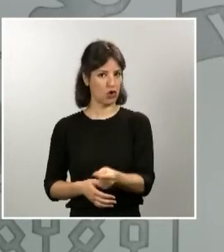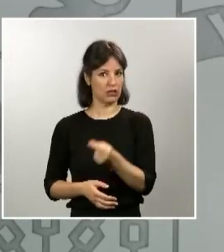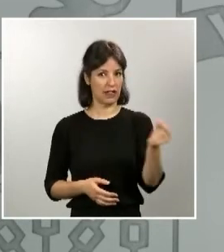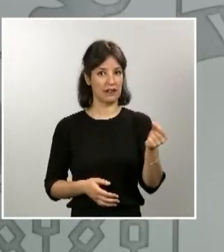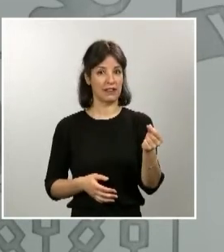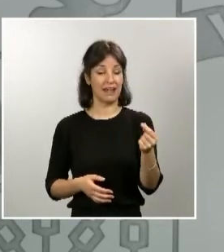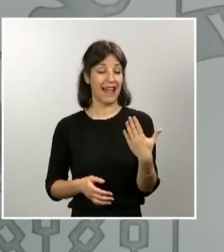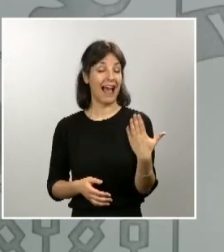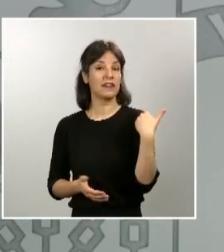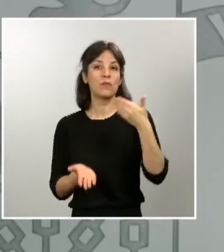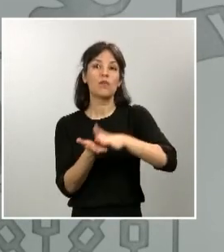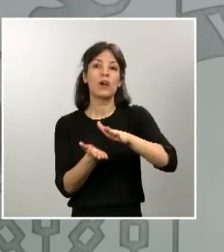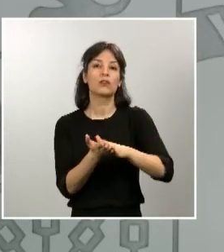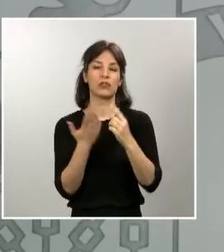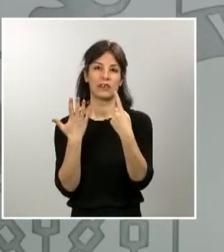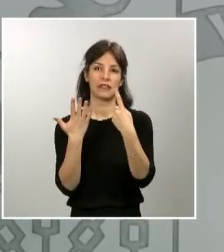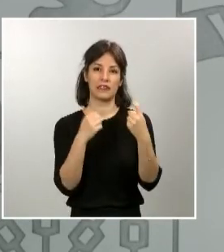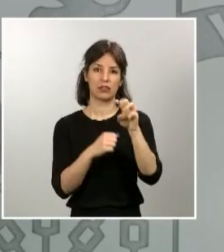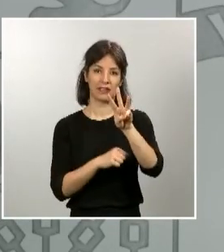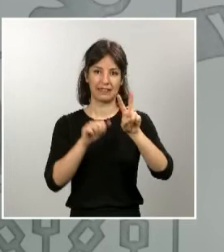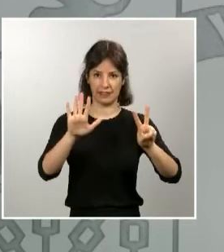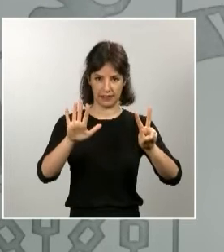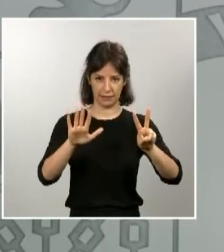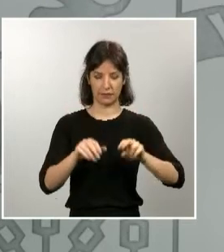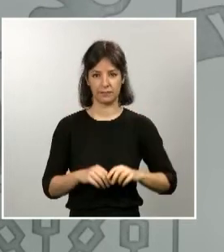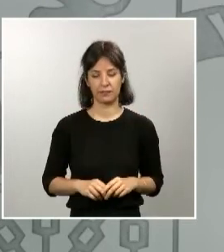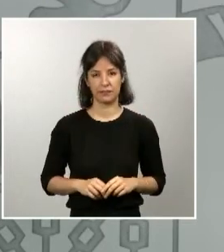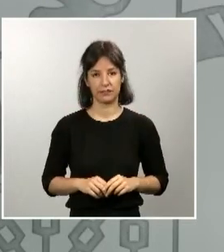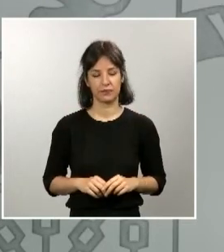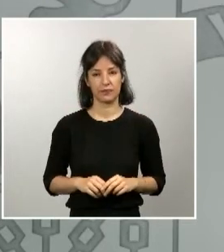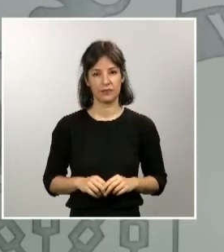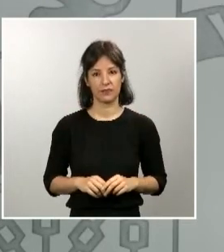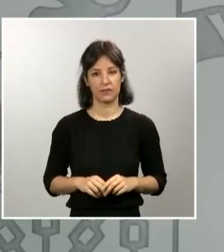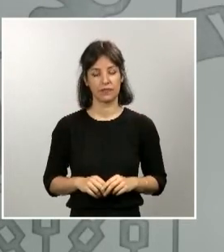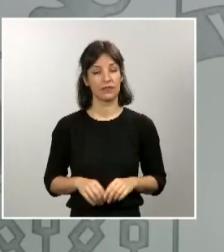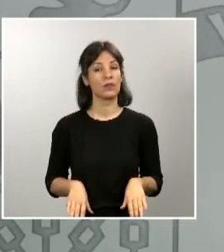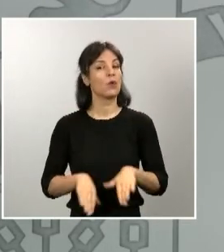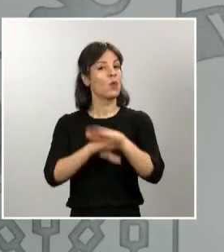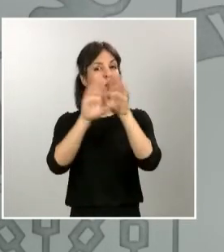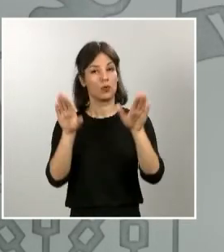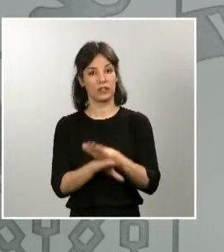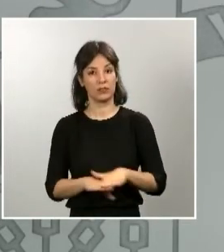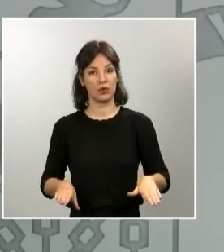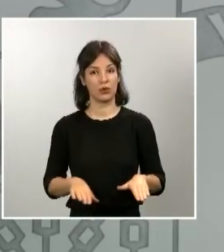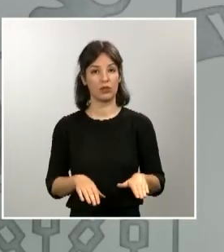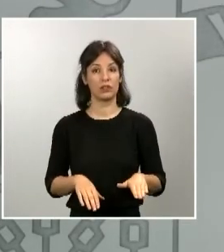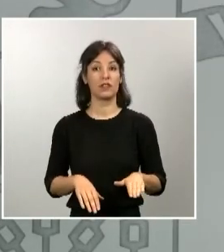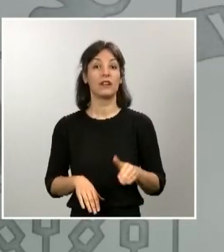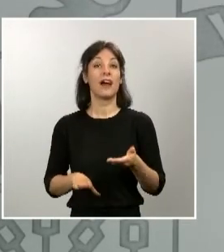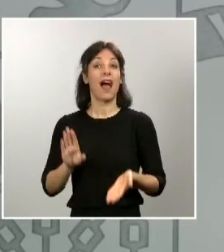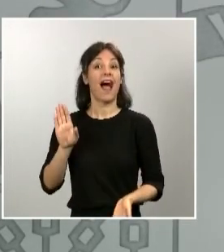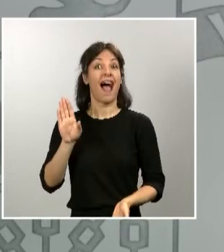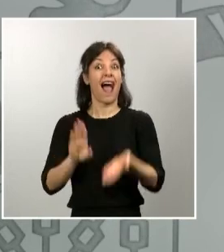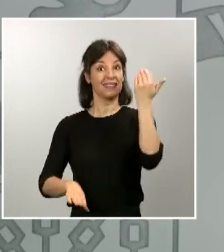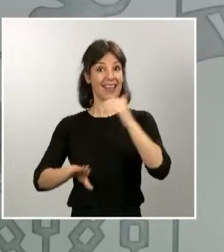ayer fueron 637 y por último es decir que más de 40 mil personas han sido ya dadas de alta